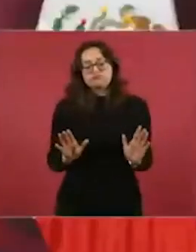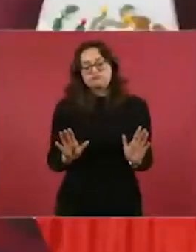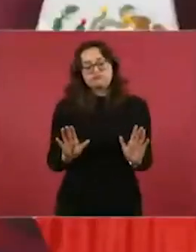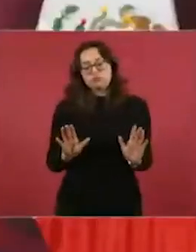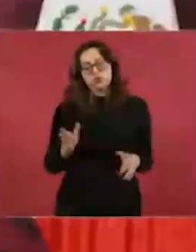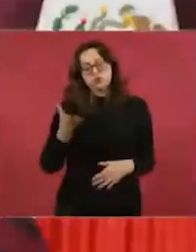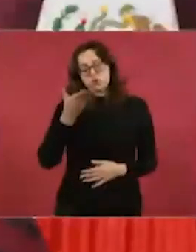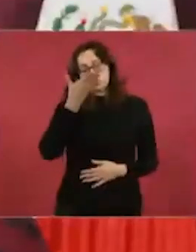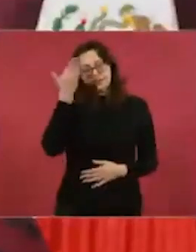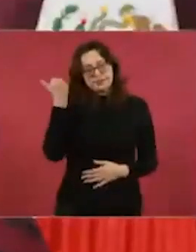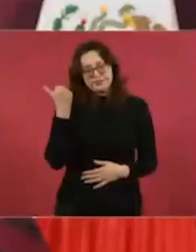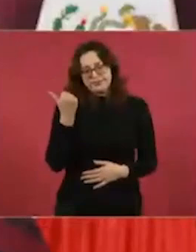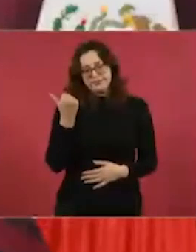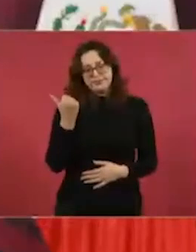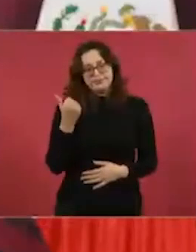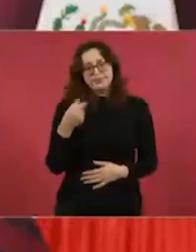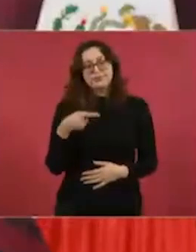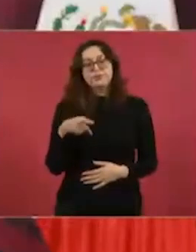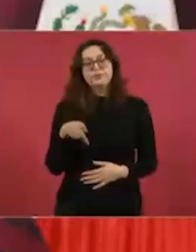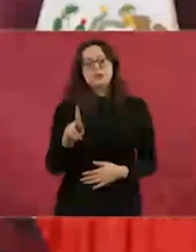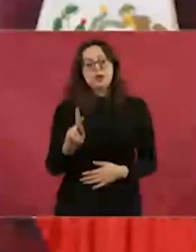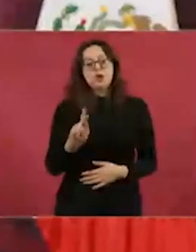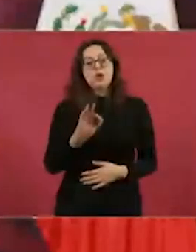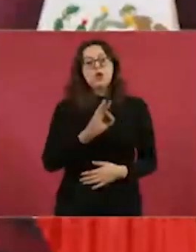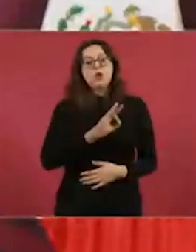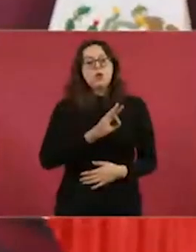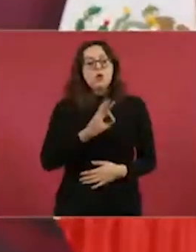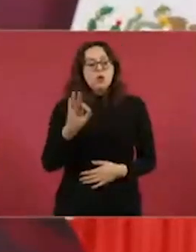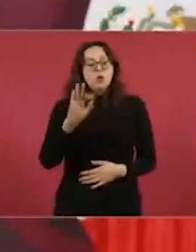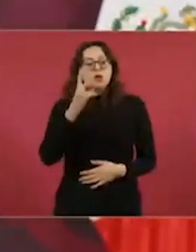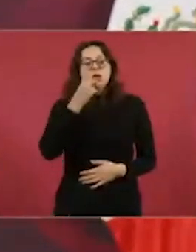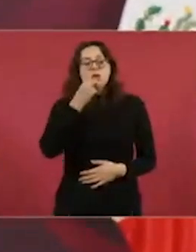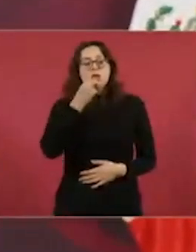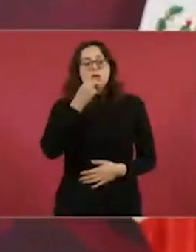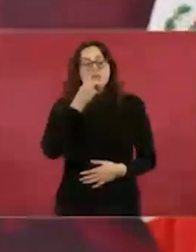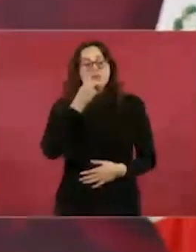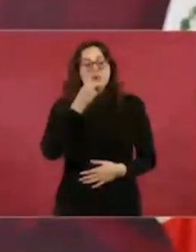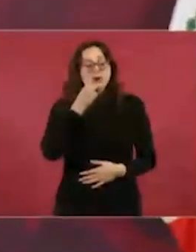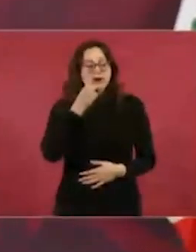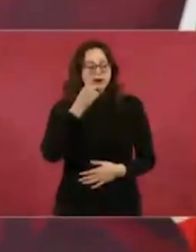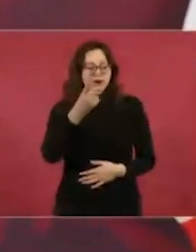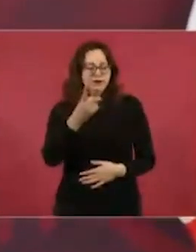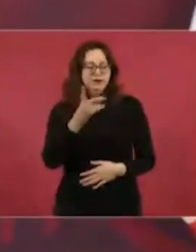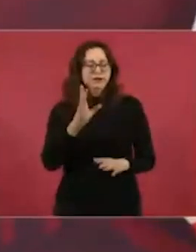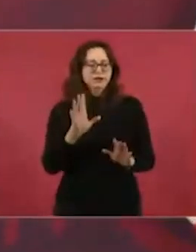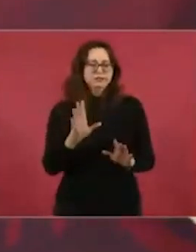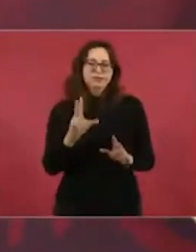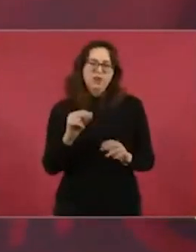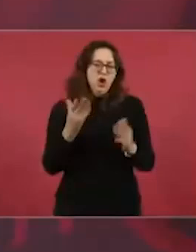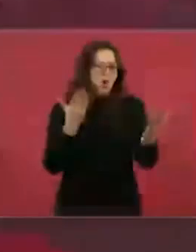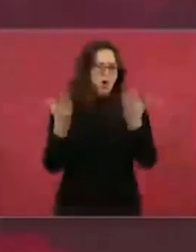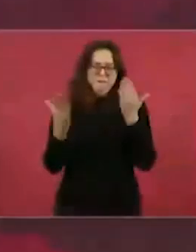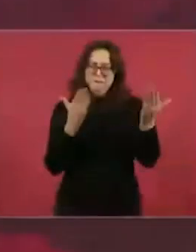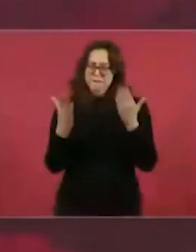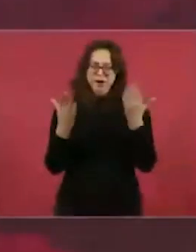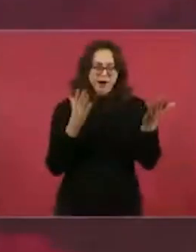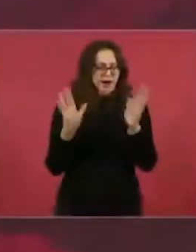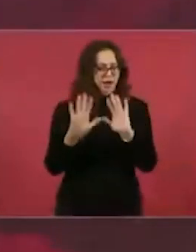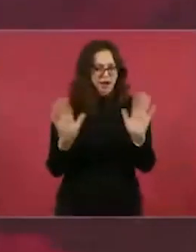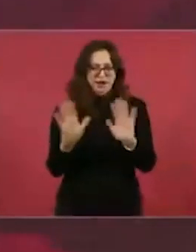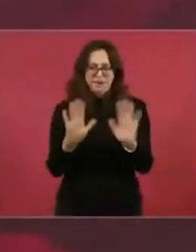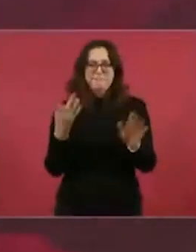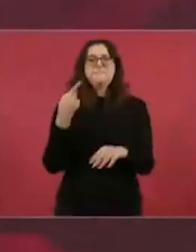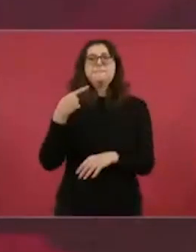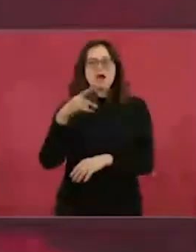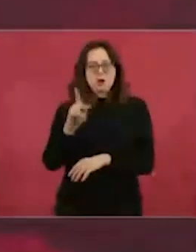El día de hoy, como tú bien mencionabas, pues será inaugurada esta obra que forma parte de este plan de desarrollo del sureste del